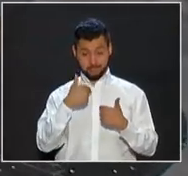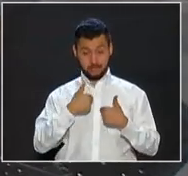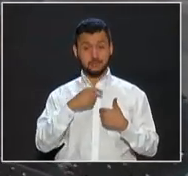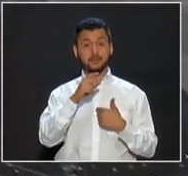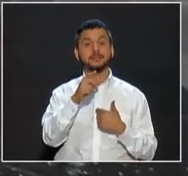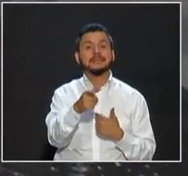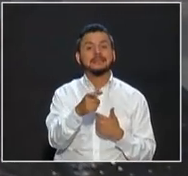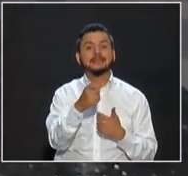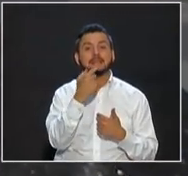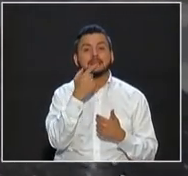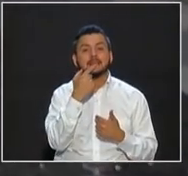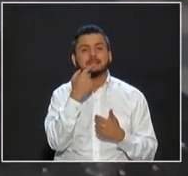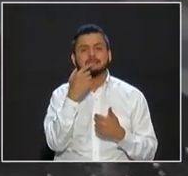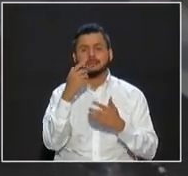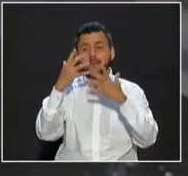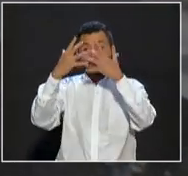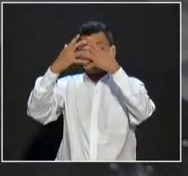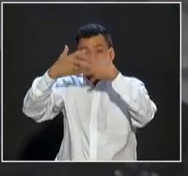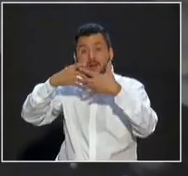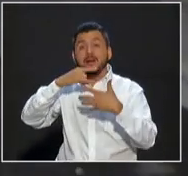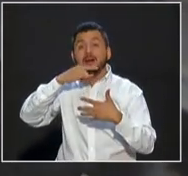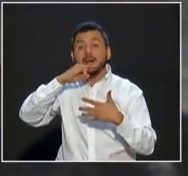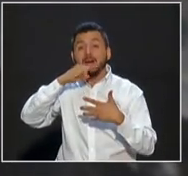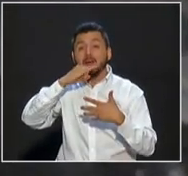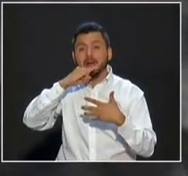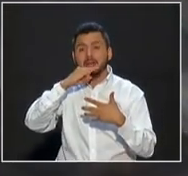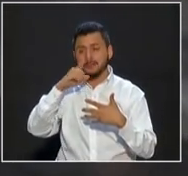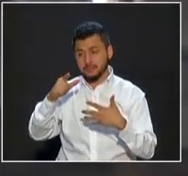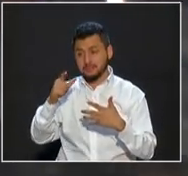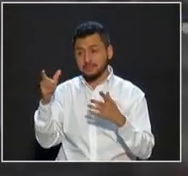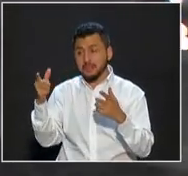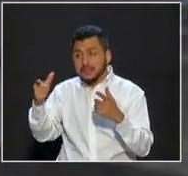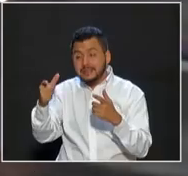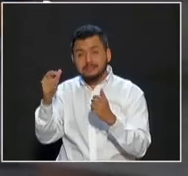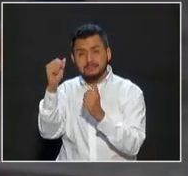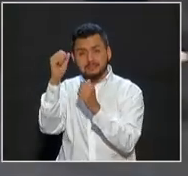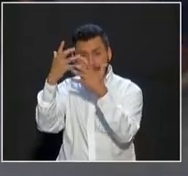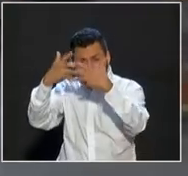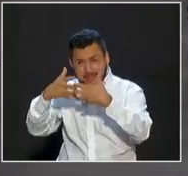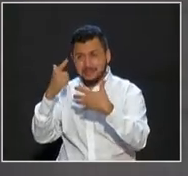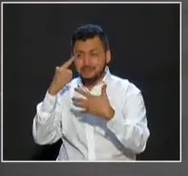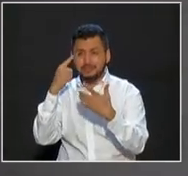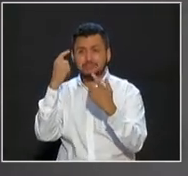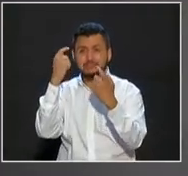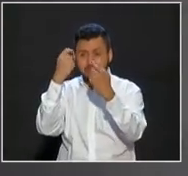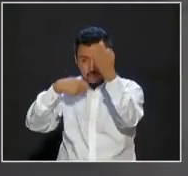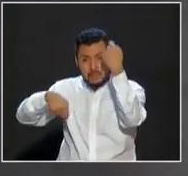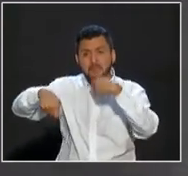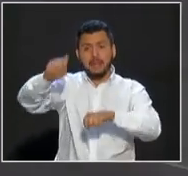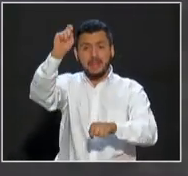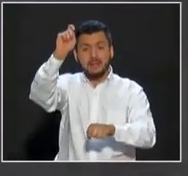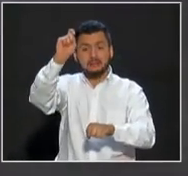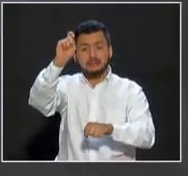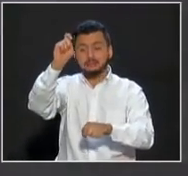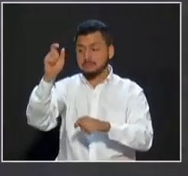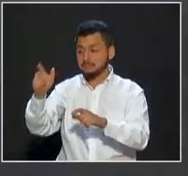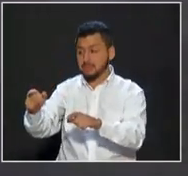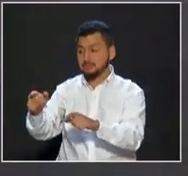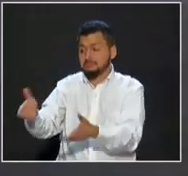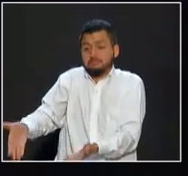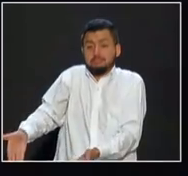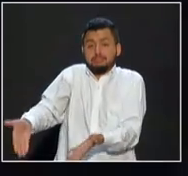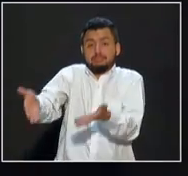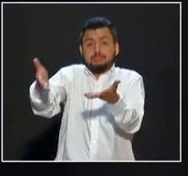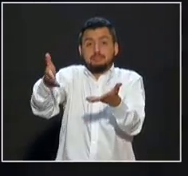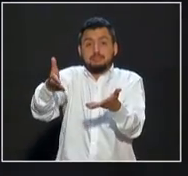como el en el pasado no intento hacer el señor gaviria vamos a presentar una ordenanza para que se abra la discusión en la asamblea